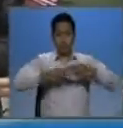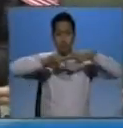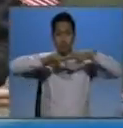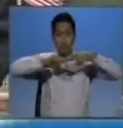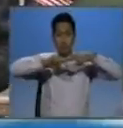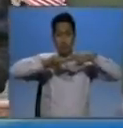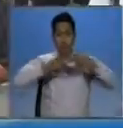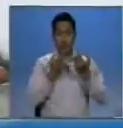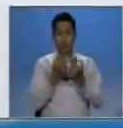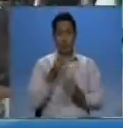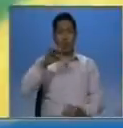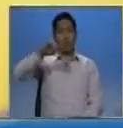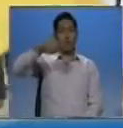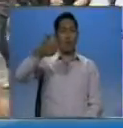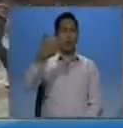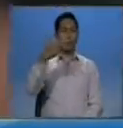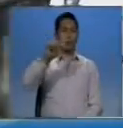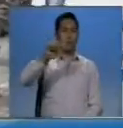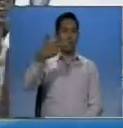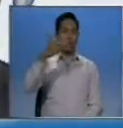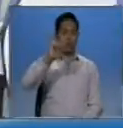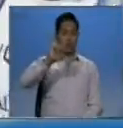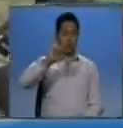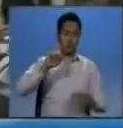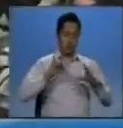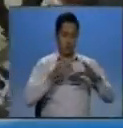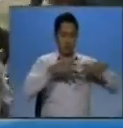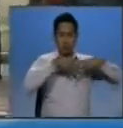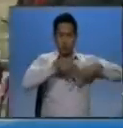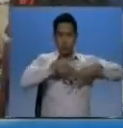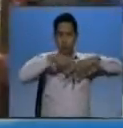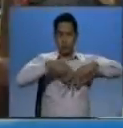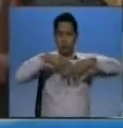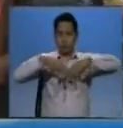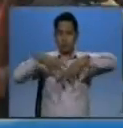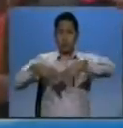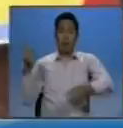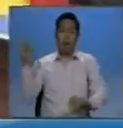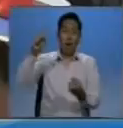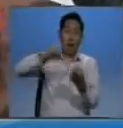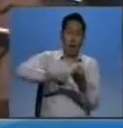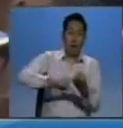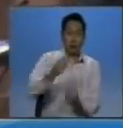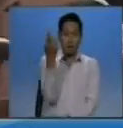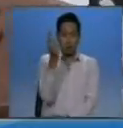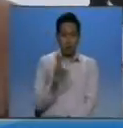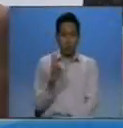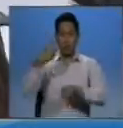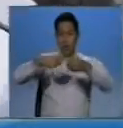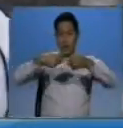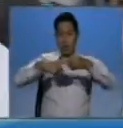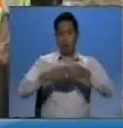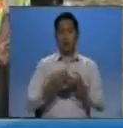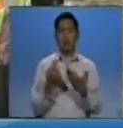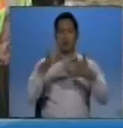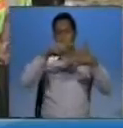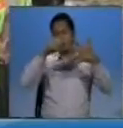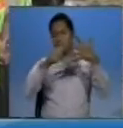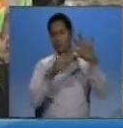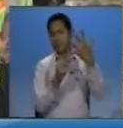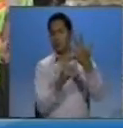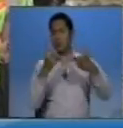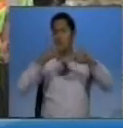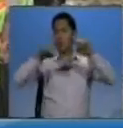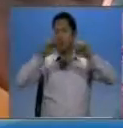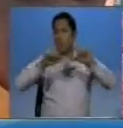con destino a la capital. A los dirigentes indígenas se sumaron políticos de oposición como Alberto Acosta, Julio César Trujillo y